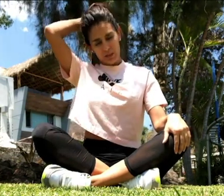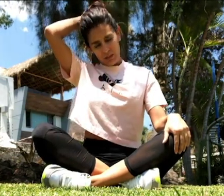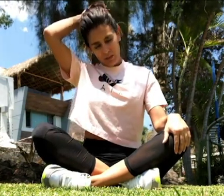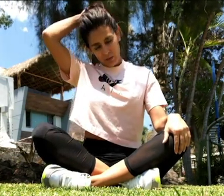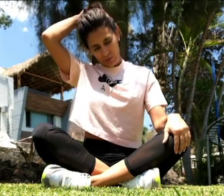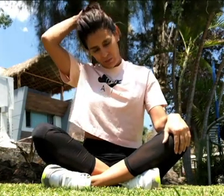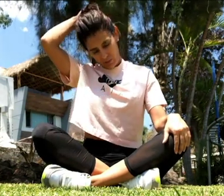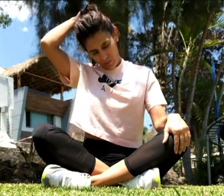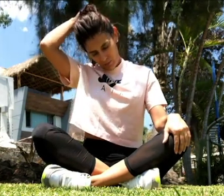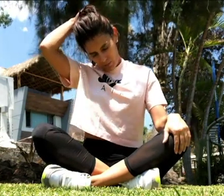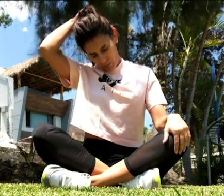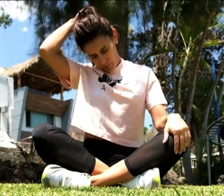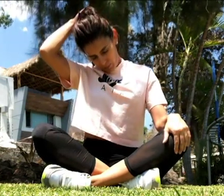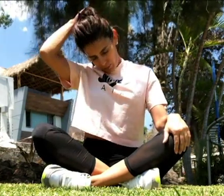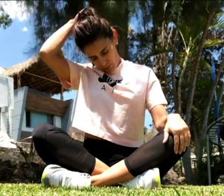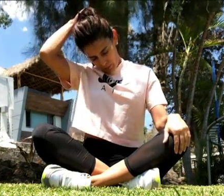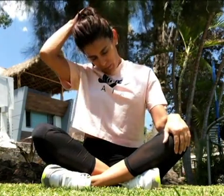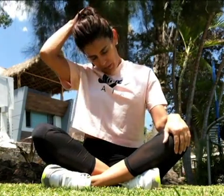y vamos hacia abajo.